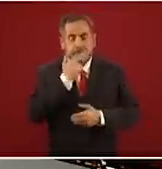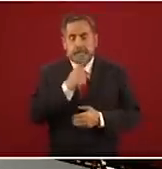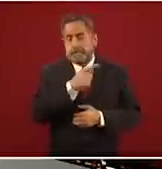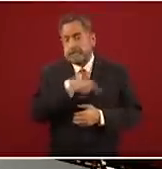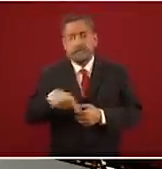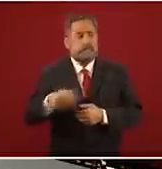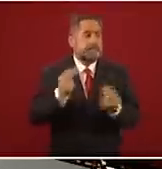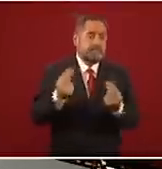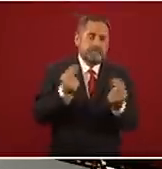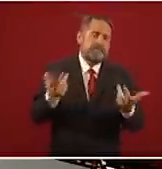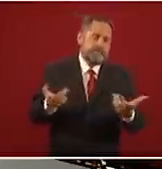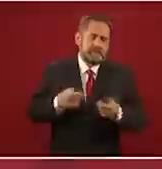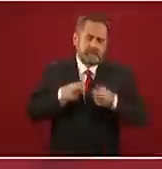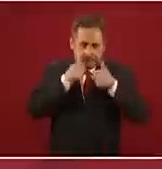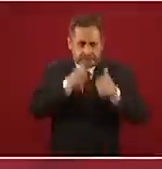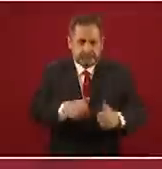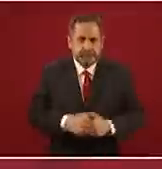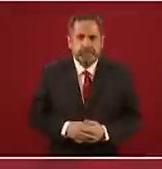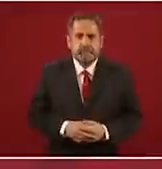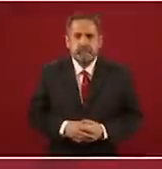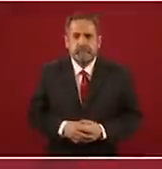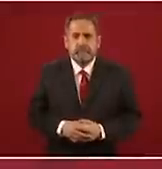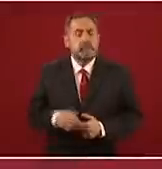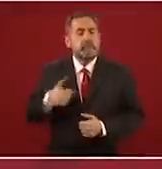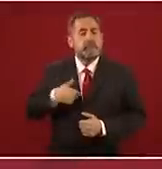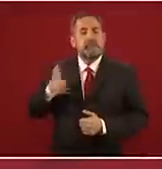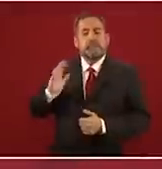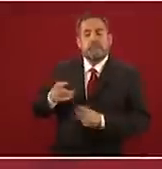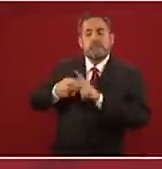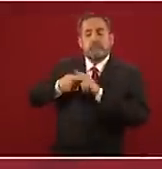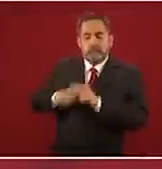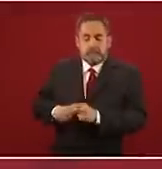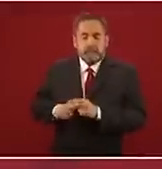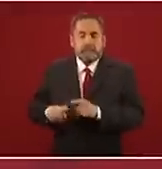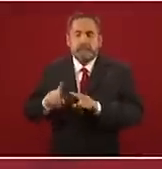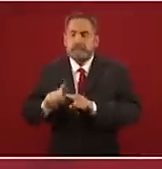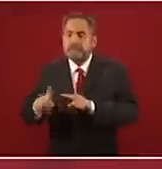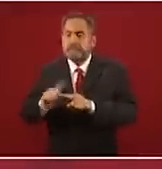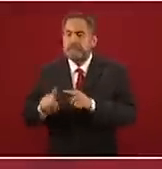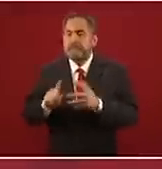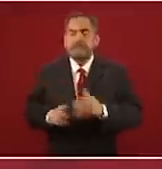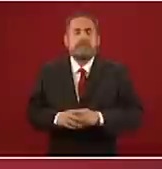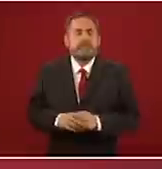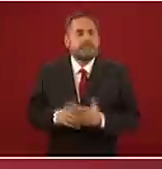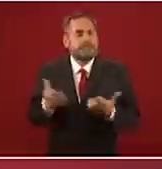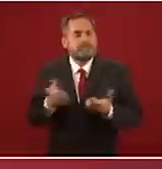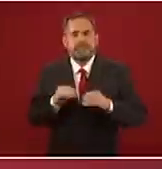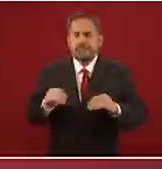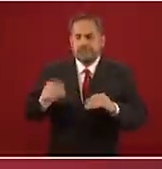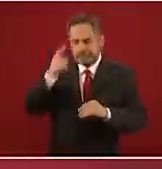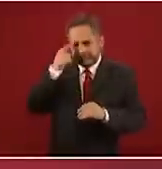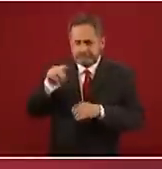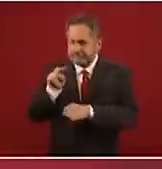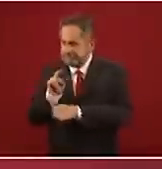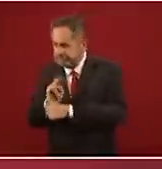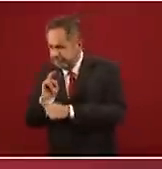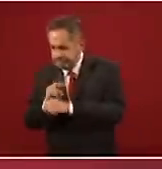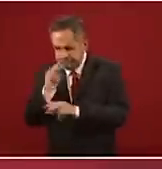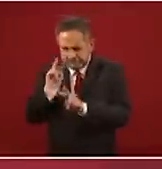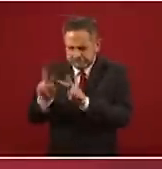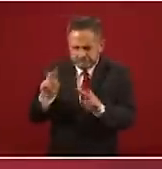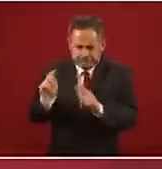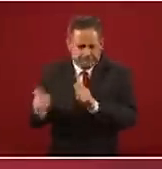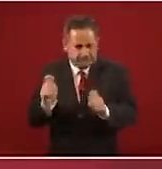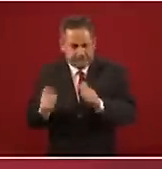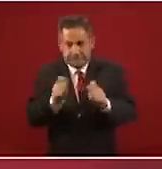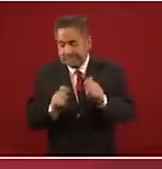la ciudadanía. Hemos para esto empezado a hacer diferentes acciones de supervisión a lo largo